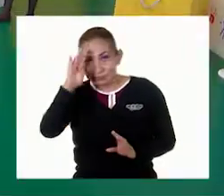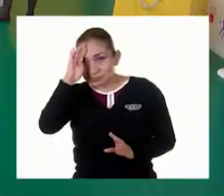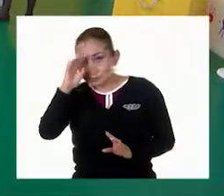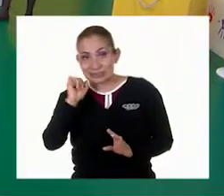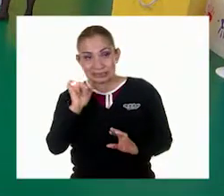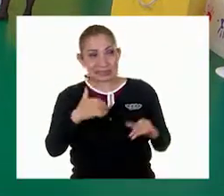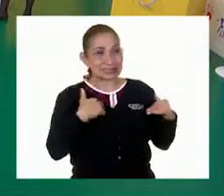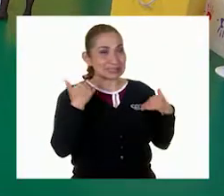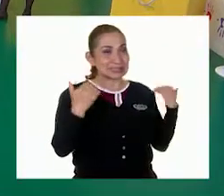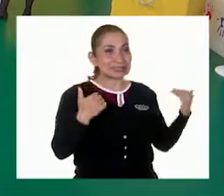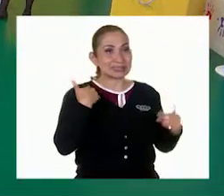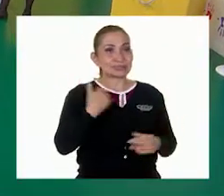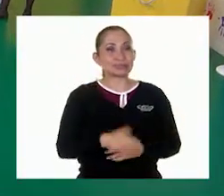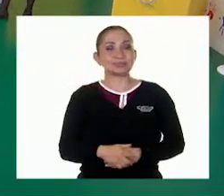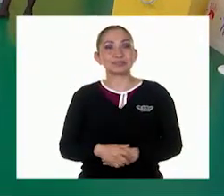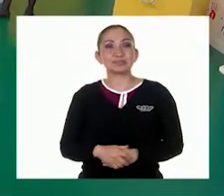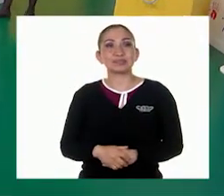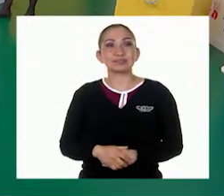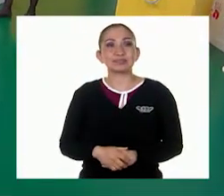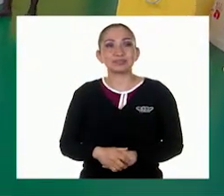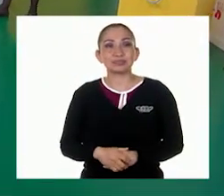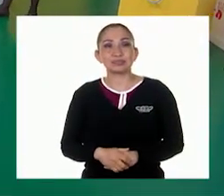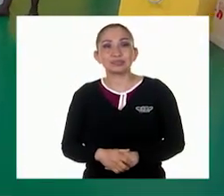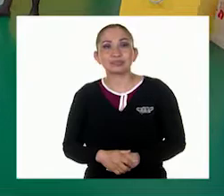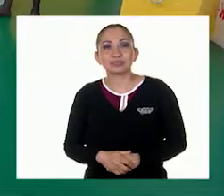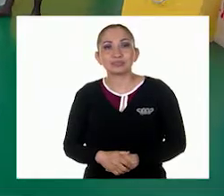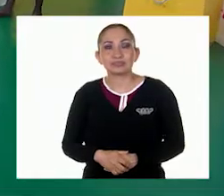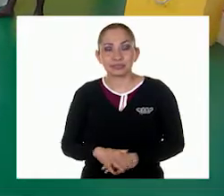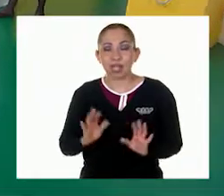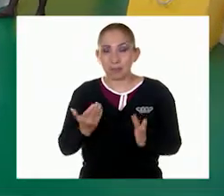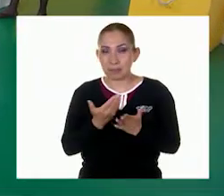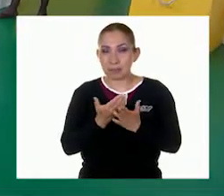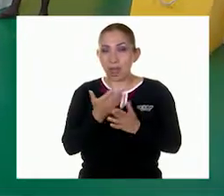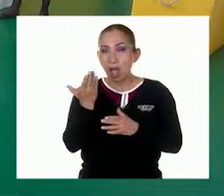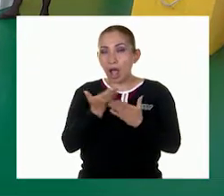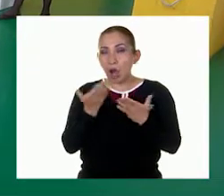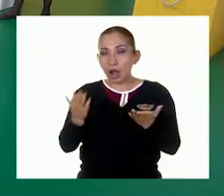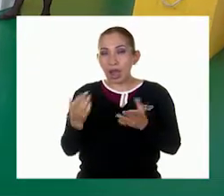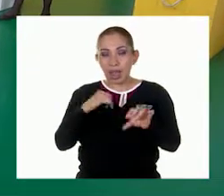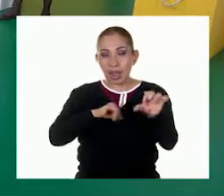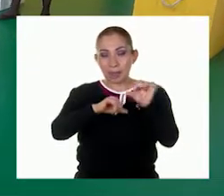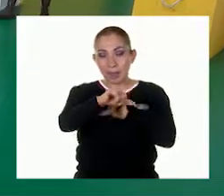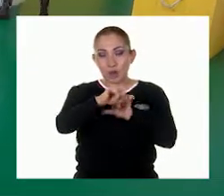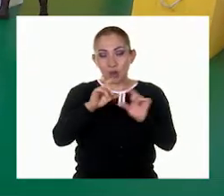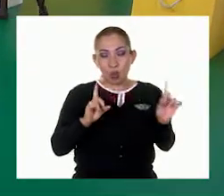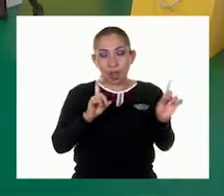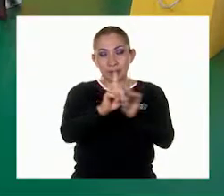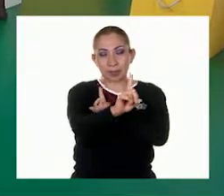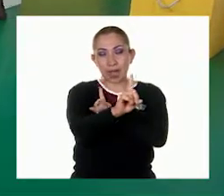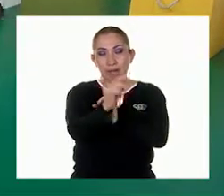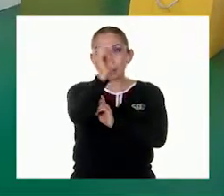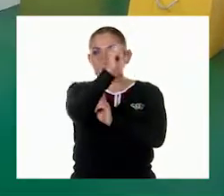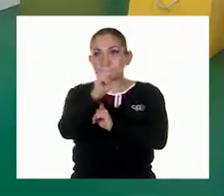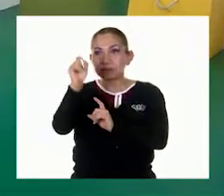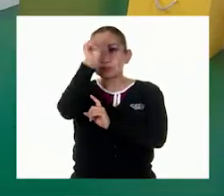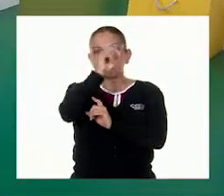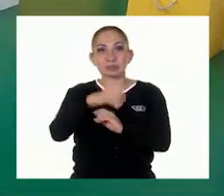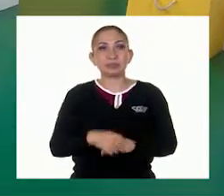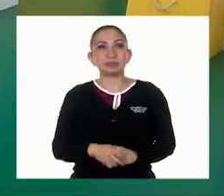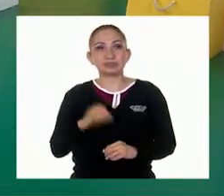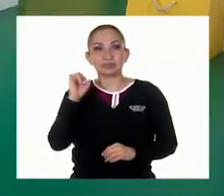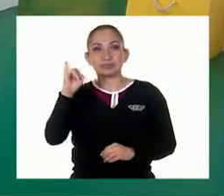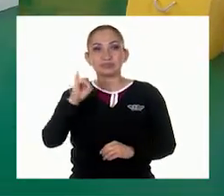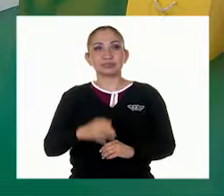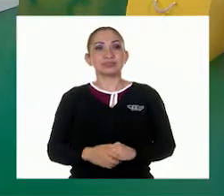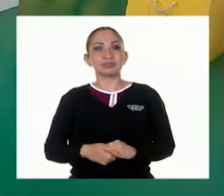Bien, qué divertido juego, niñas y niños. Muy bien. ¿Qué les parece, Eric, que cambiamos de lugar para que me ayudes a encerrarlo? Pero por supuesto que